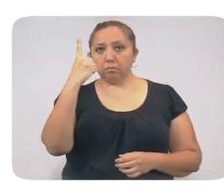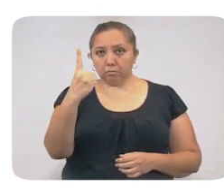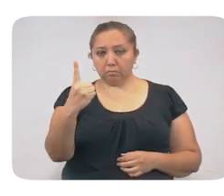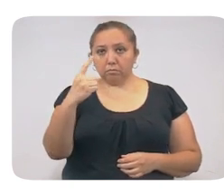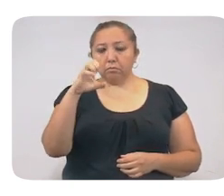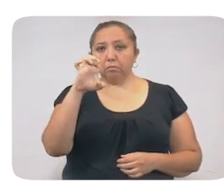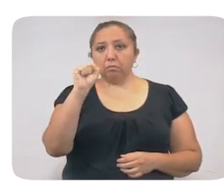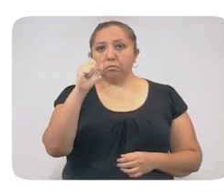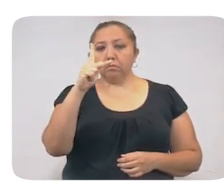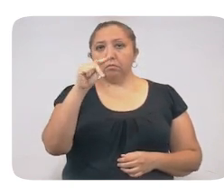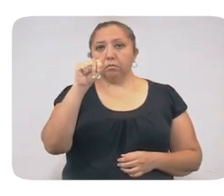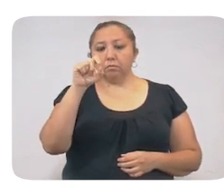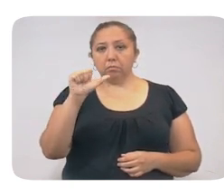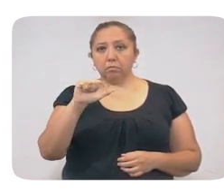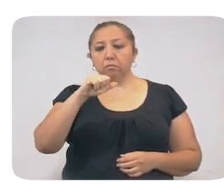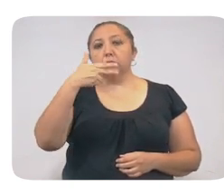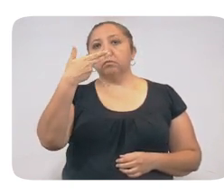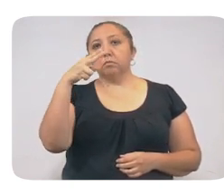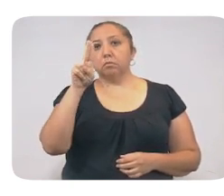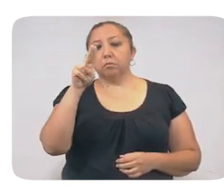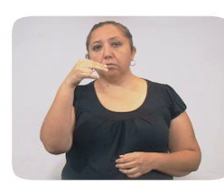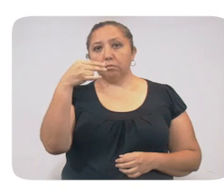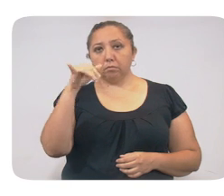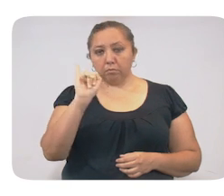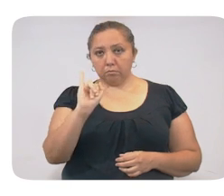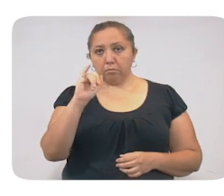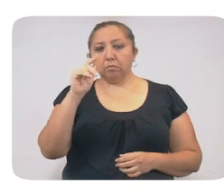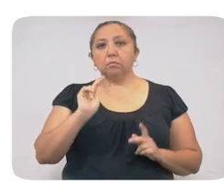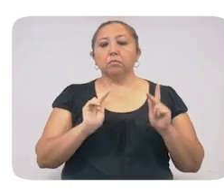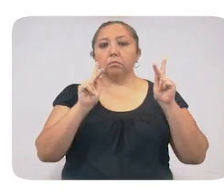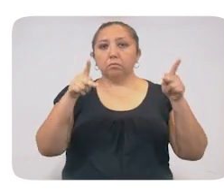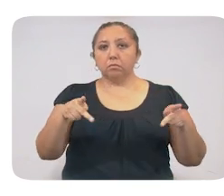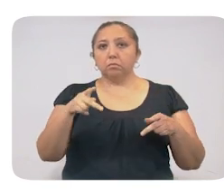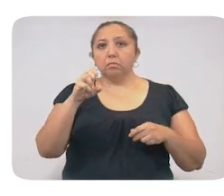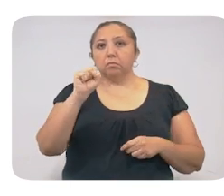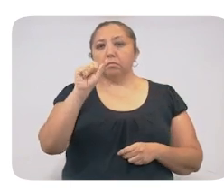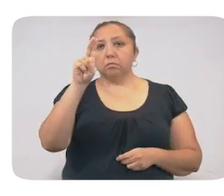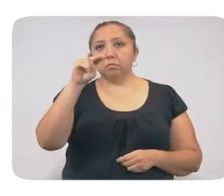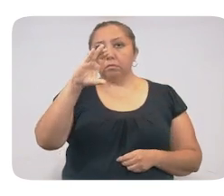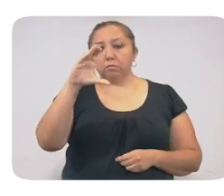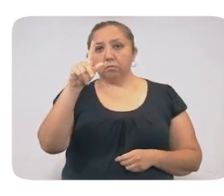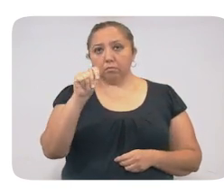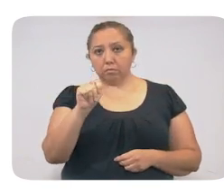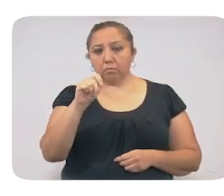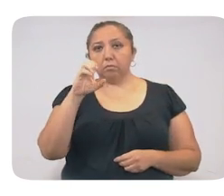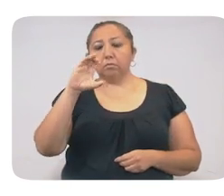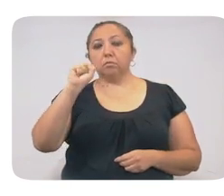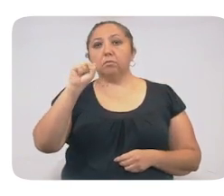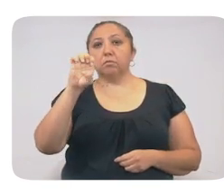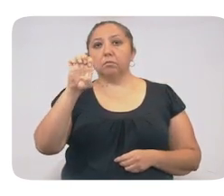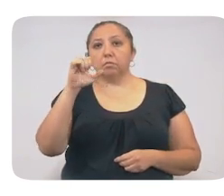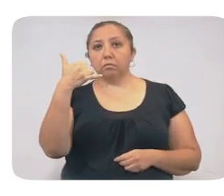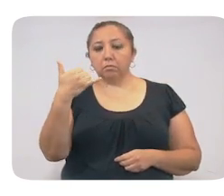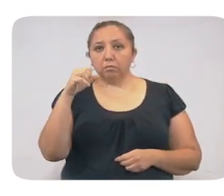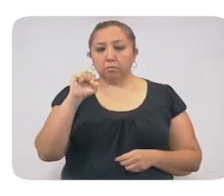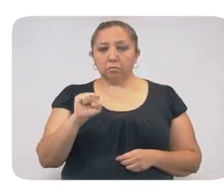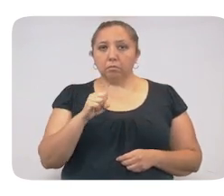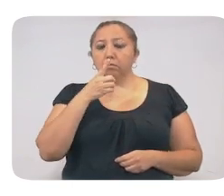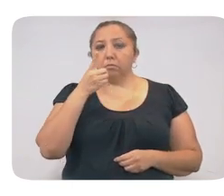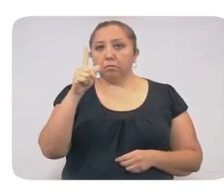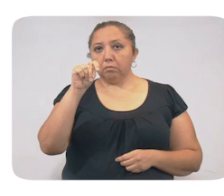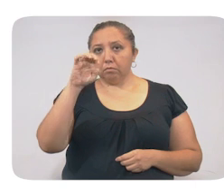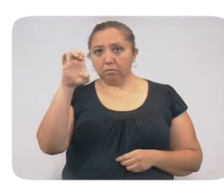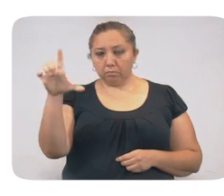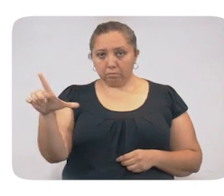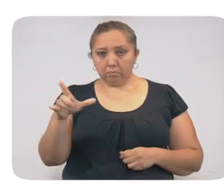en Espita, Jují, Quinchil, Opichén, Progreso, Sanacat, Selle, Tecó, Tepacán, Ticul